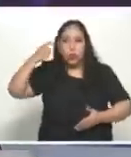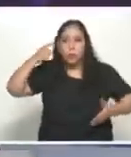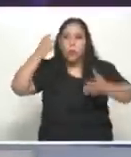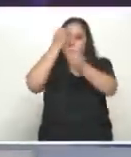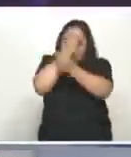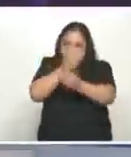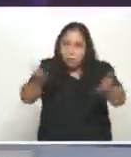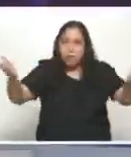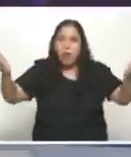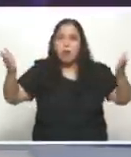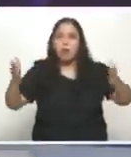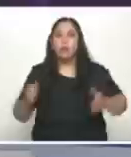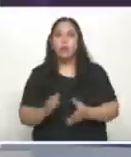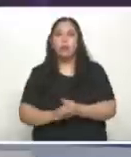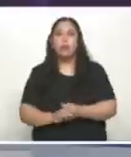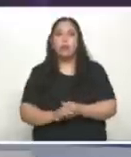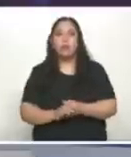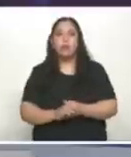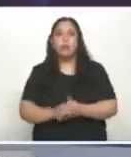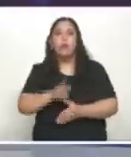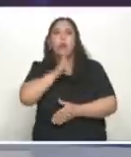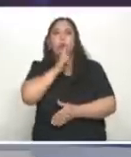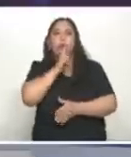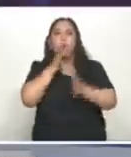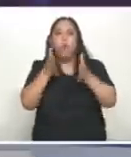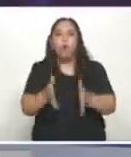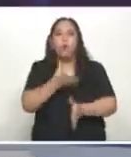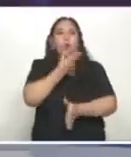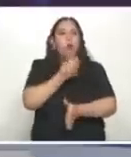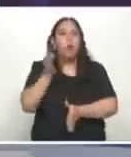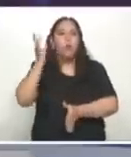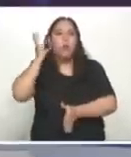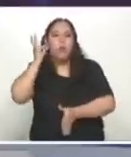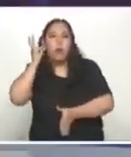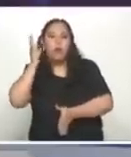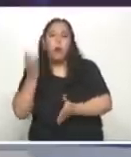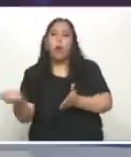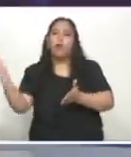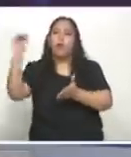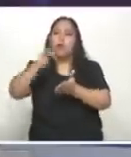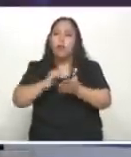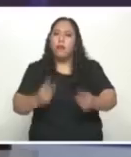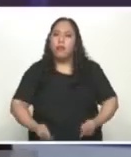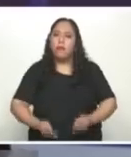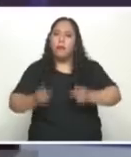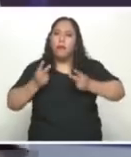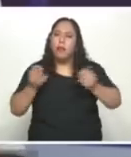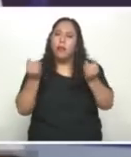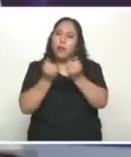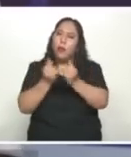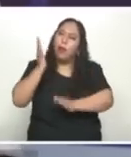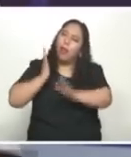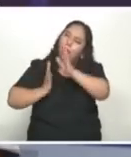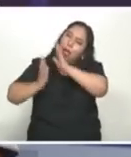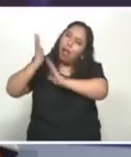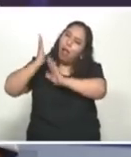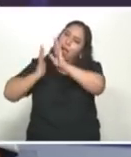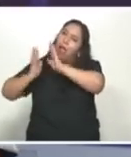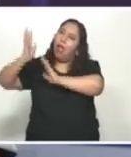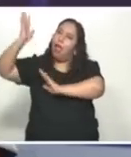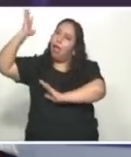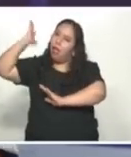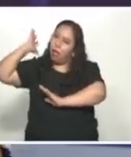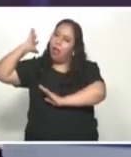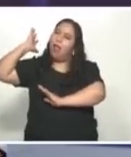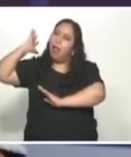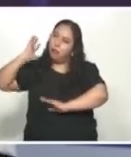el hondureño y la hondureña a vivir en su país. Existe la riqueza, lo único que está mal distribuida. Y